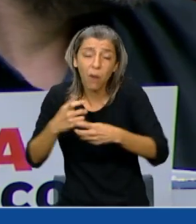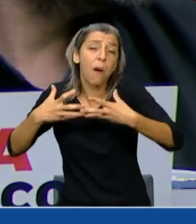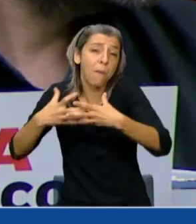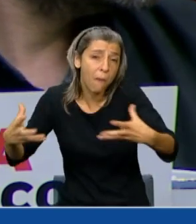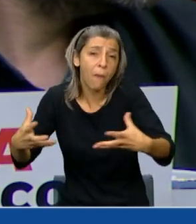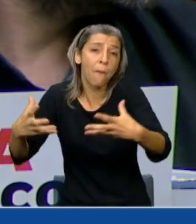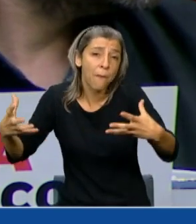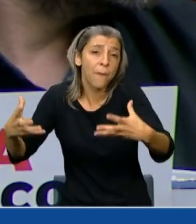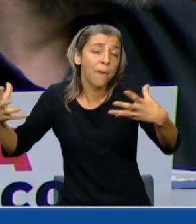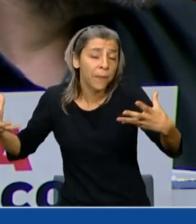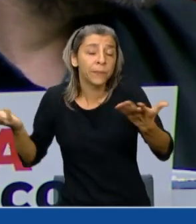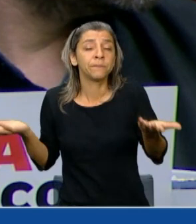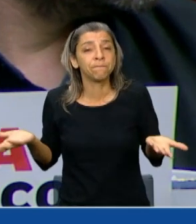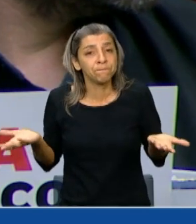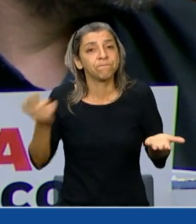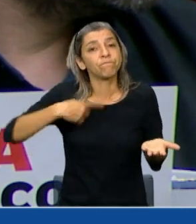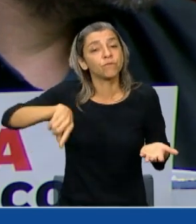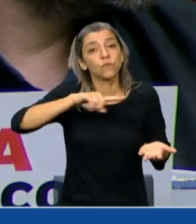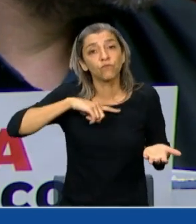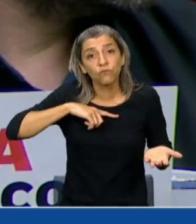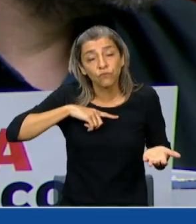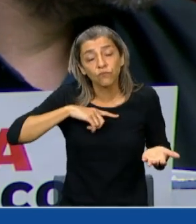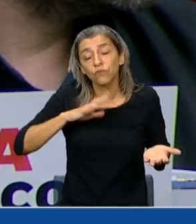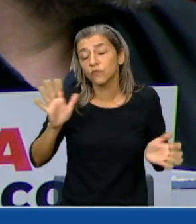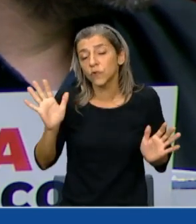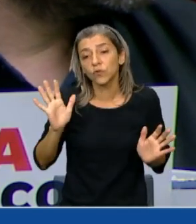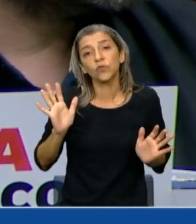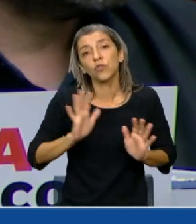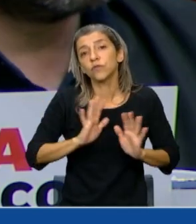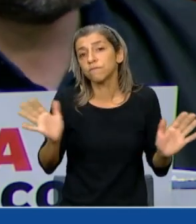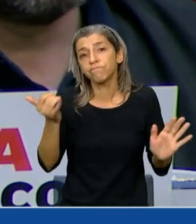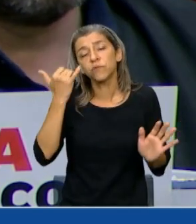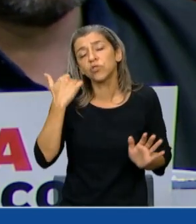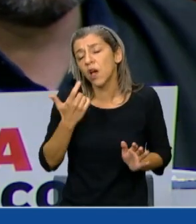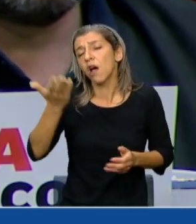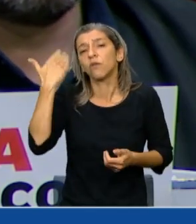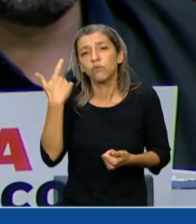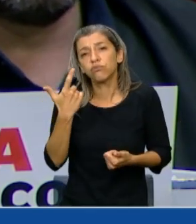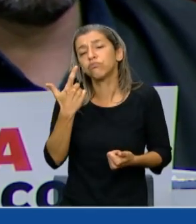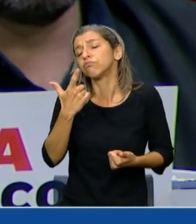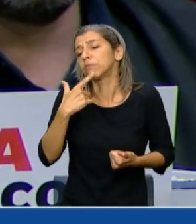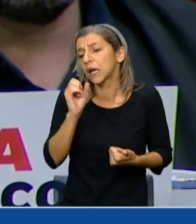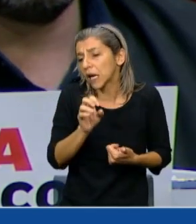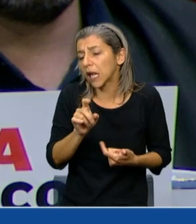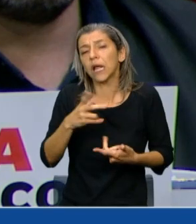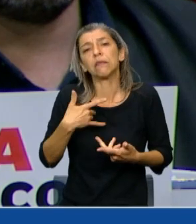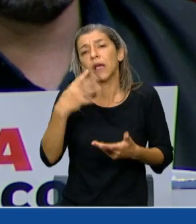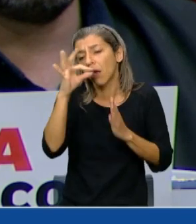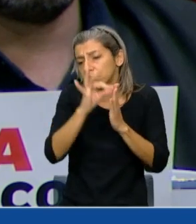eso, en ese sentido, nosotros hemos hecho todas estas críticas y todas estas